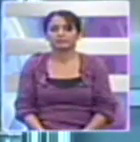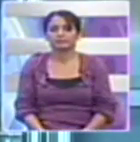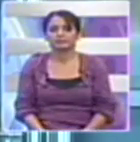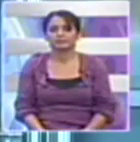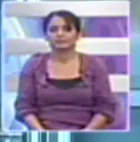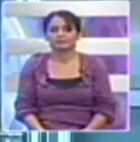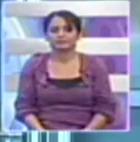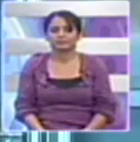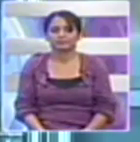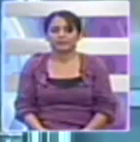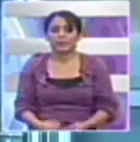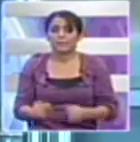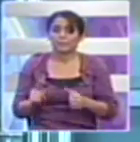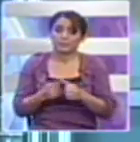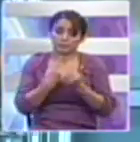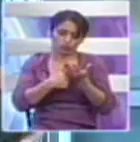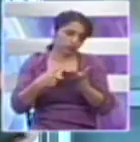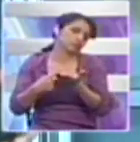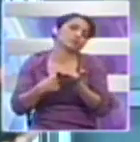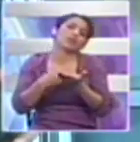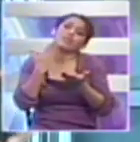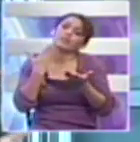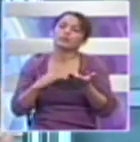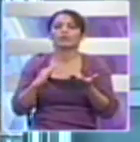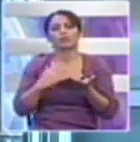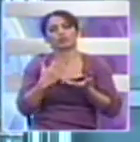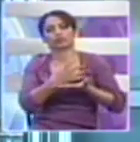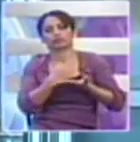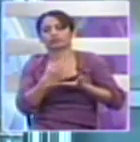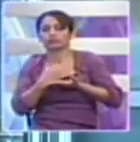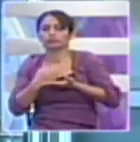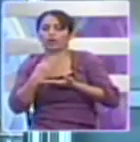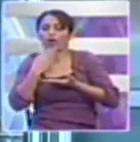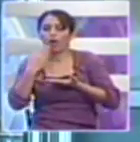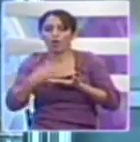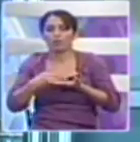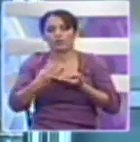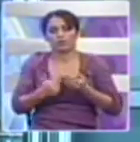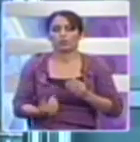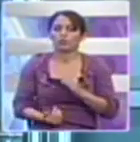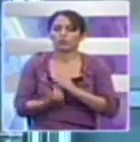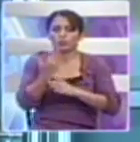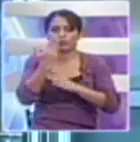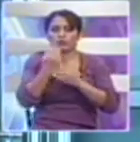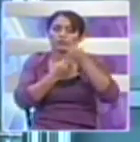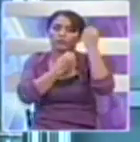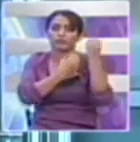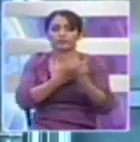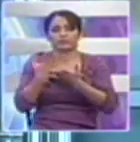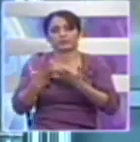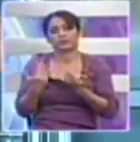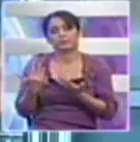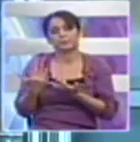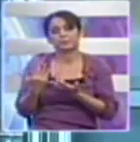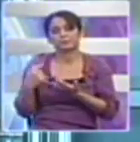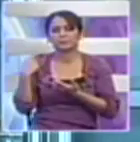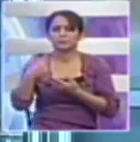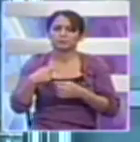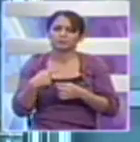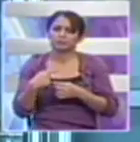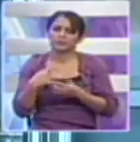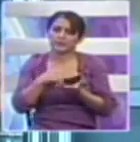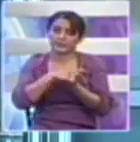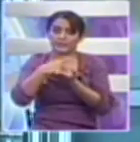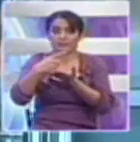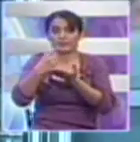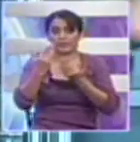Después de finalizado el primer debate, se recogerán las recomendaciones para elaborar el nuevo informe que se espera esté listo hasta finales de esta